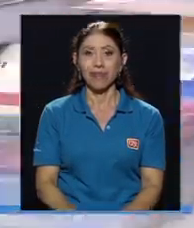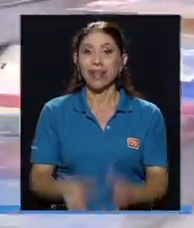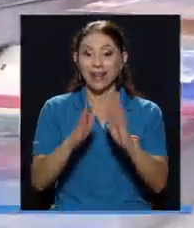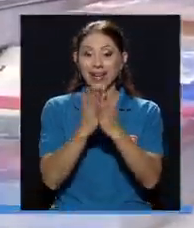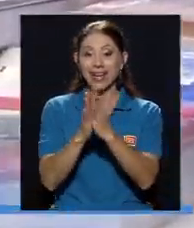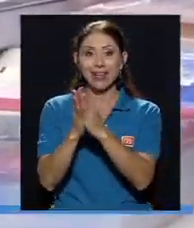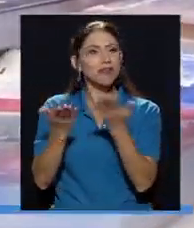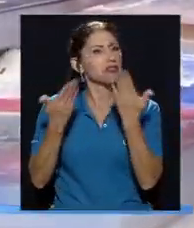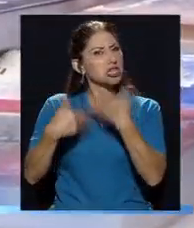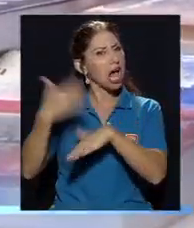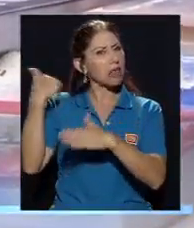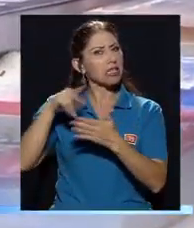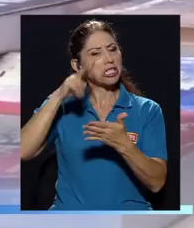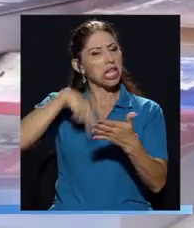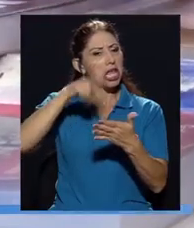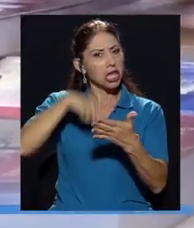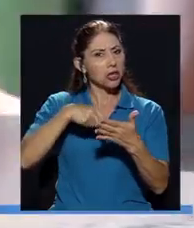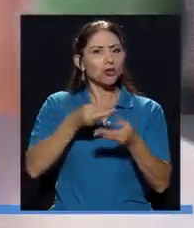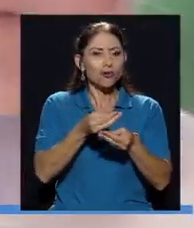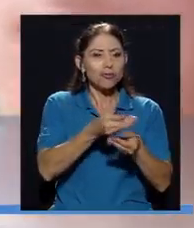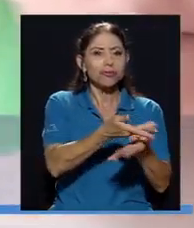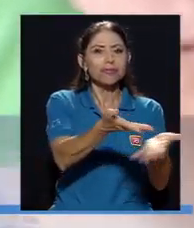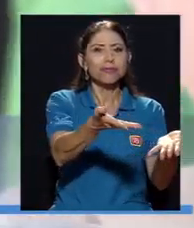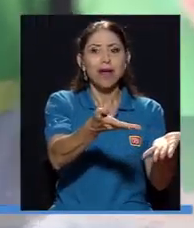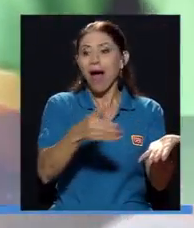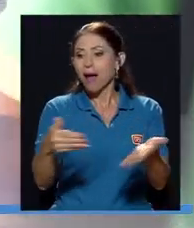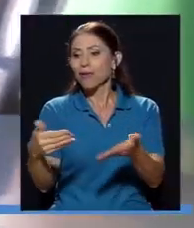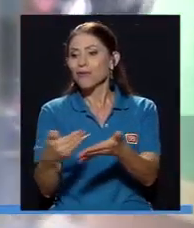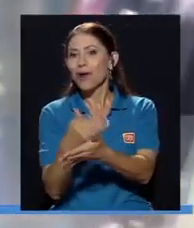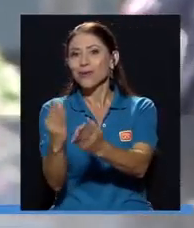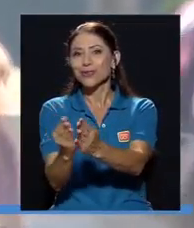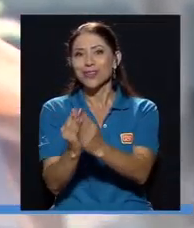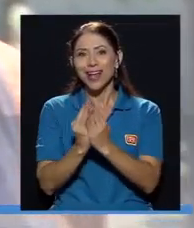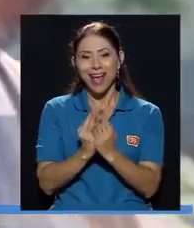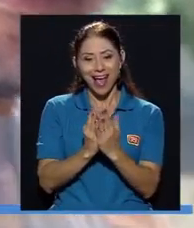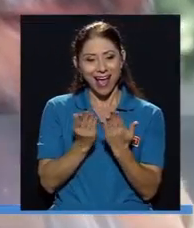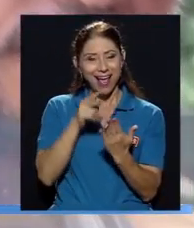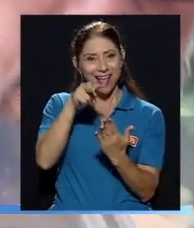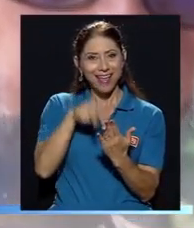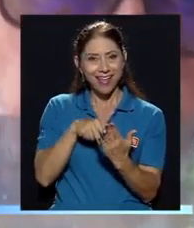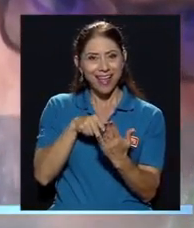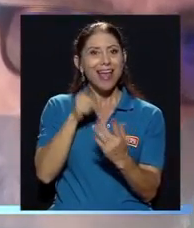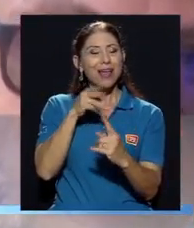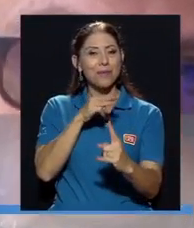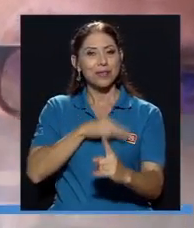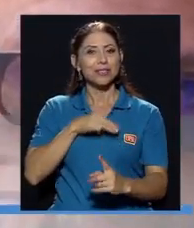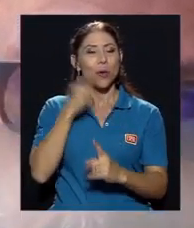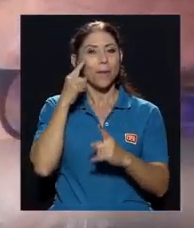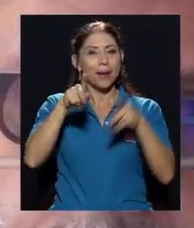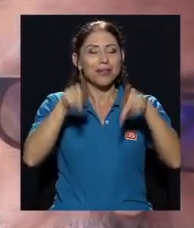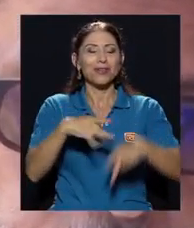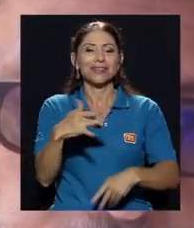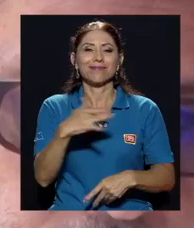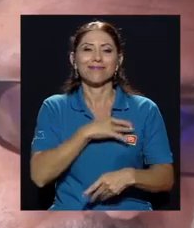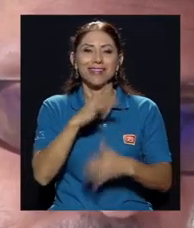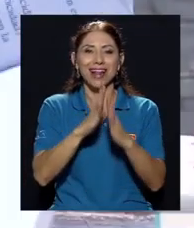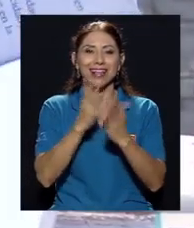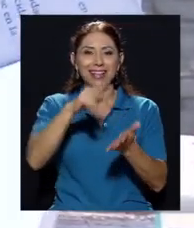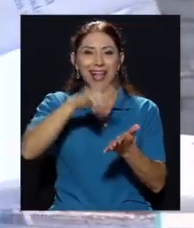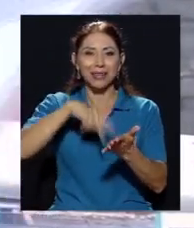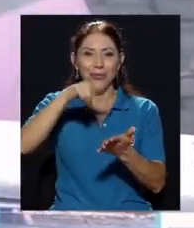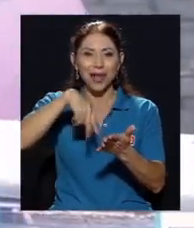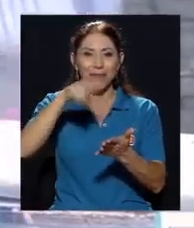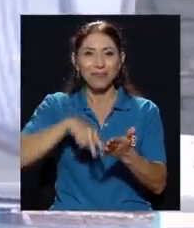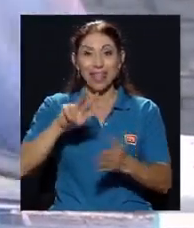liberar libros leídos y cazar nuevos para seguir leyendo fue la misión para los amantes de la literatura. Por tercera vez consecutiva,